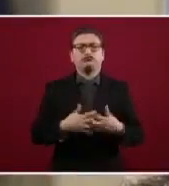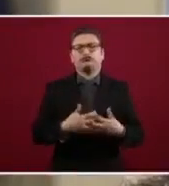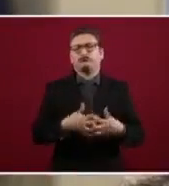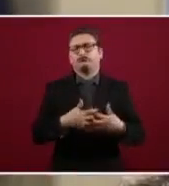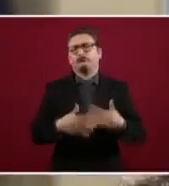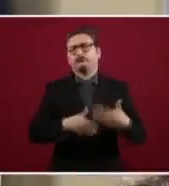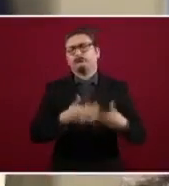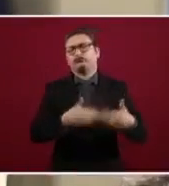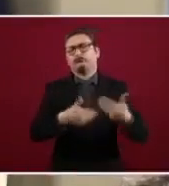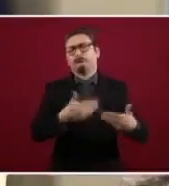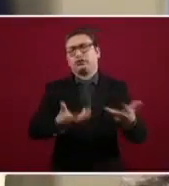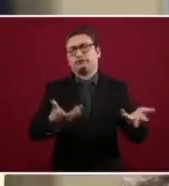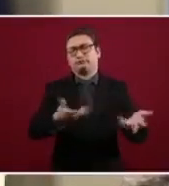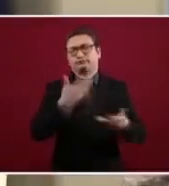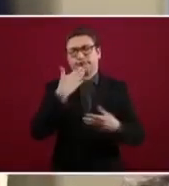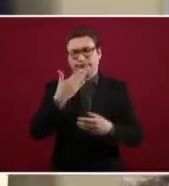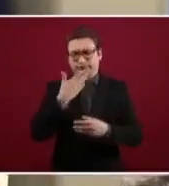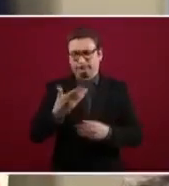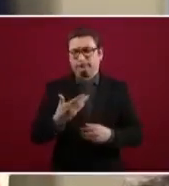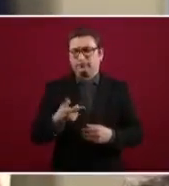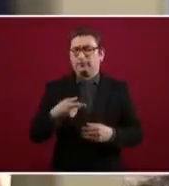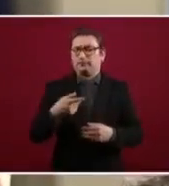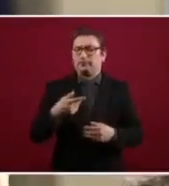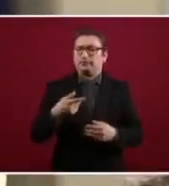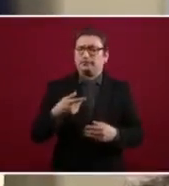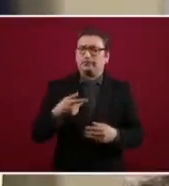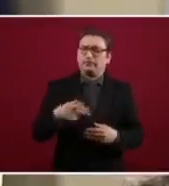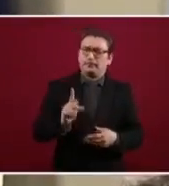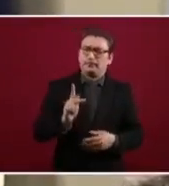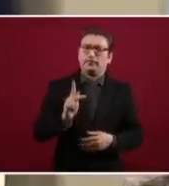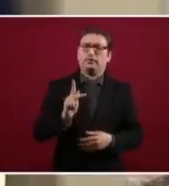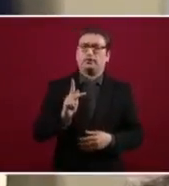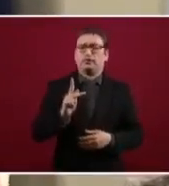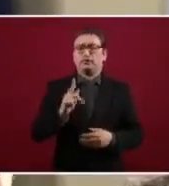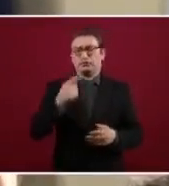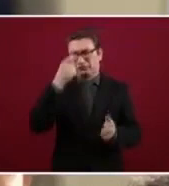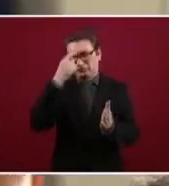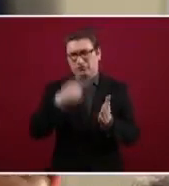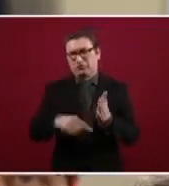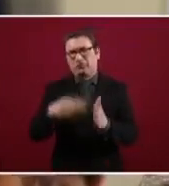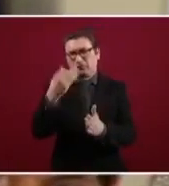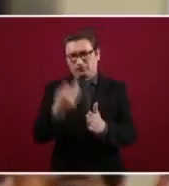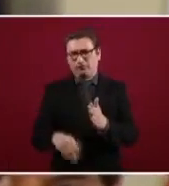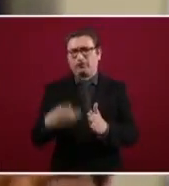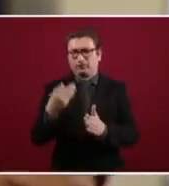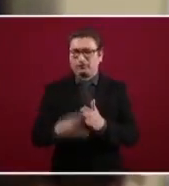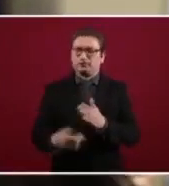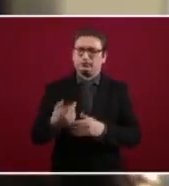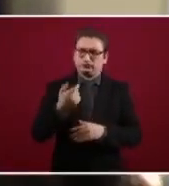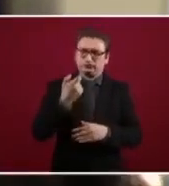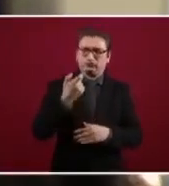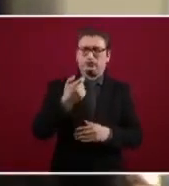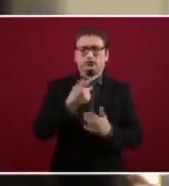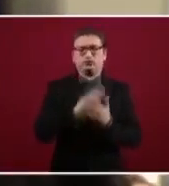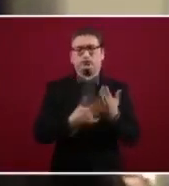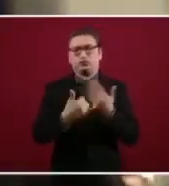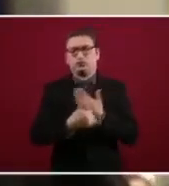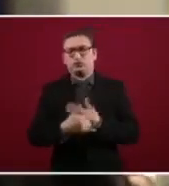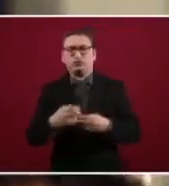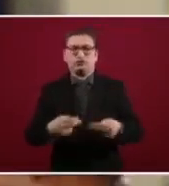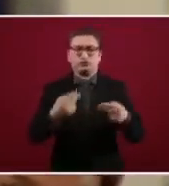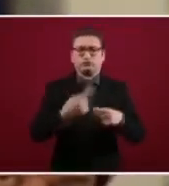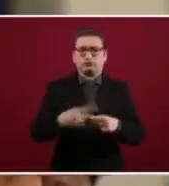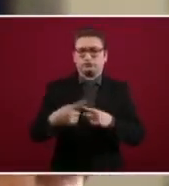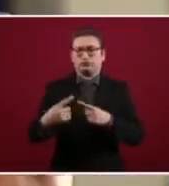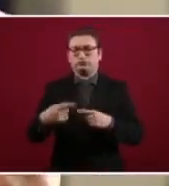se está haciendo pero hace falta también invertir en en proyectos productivos